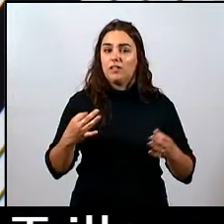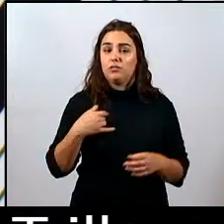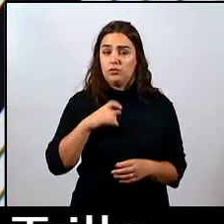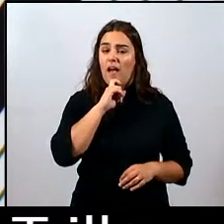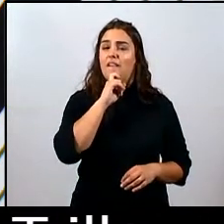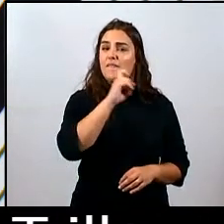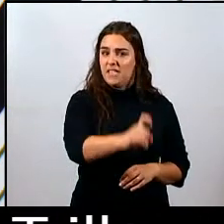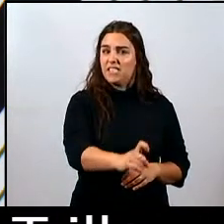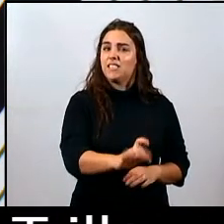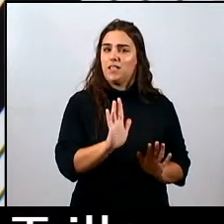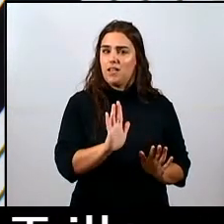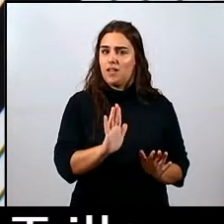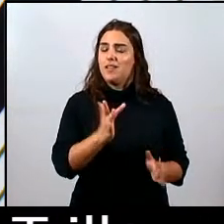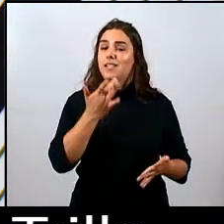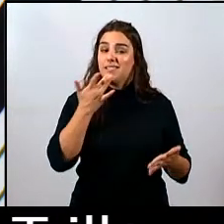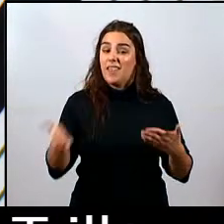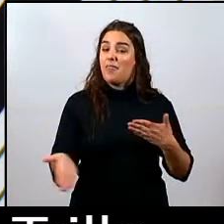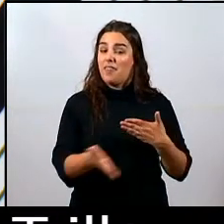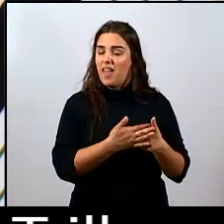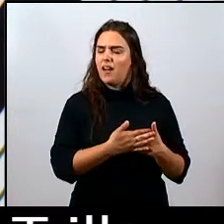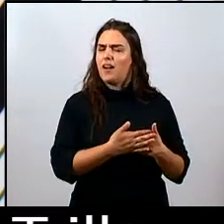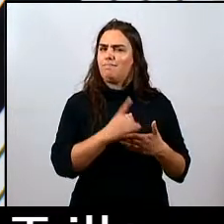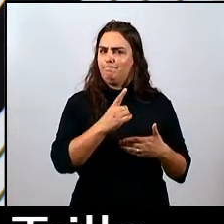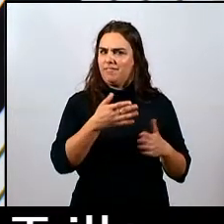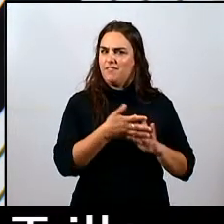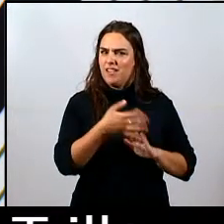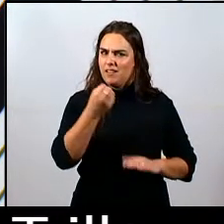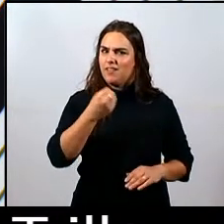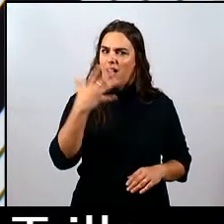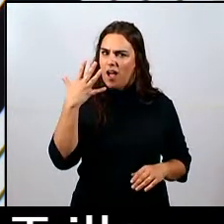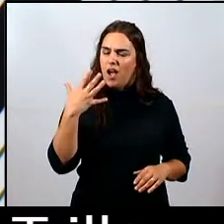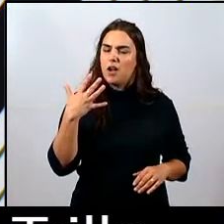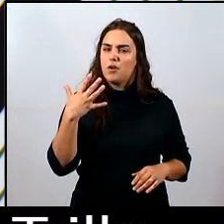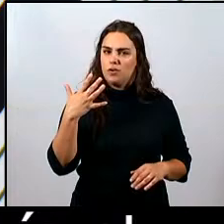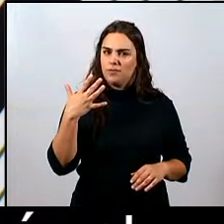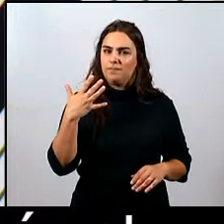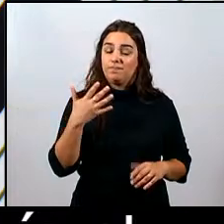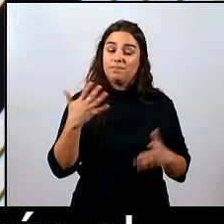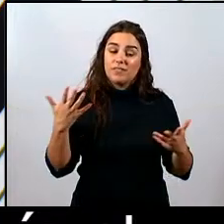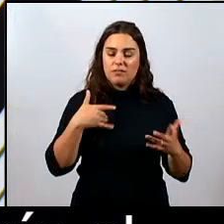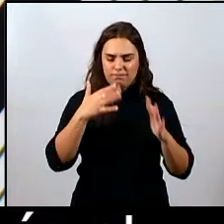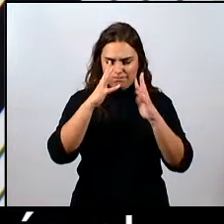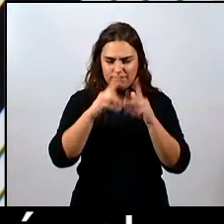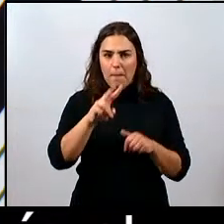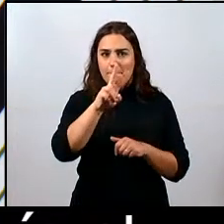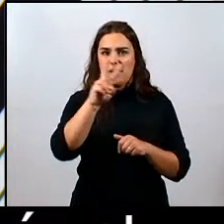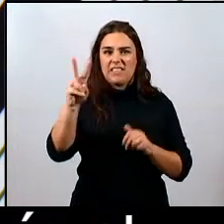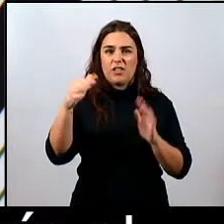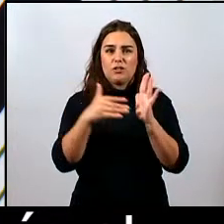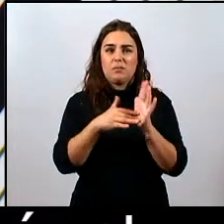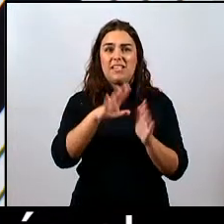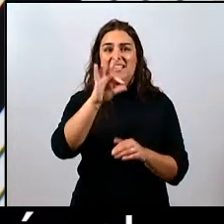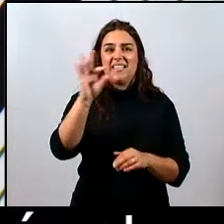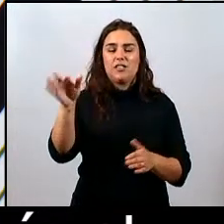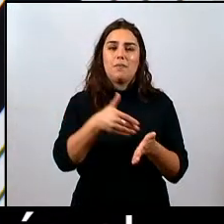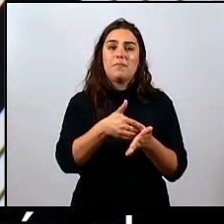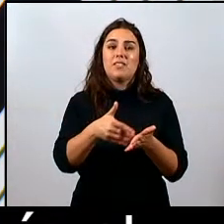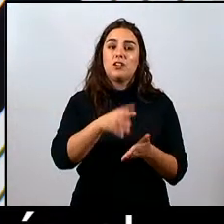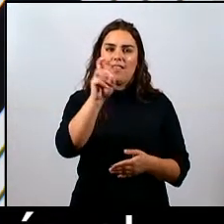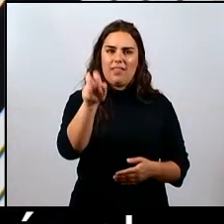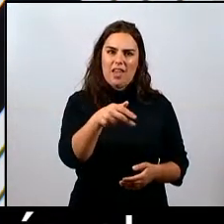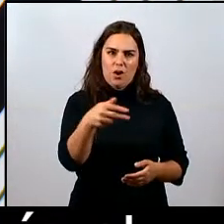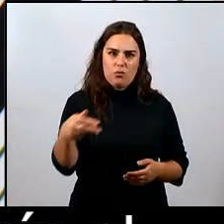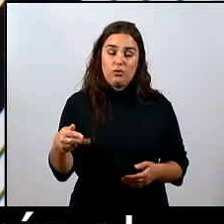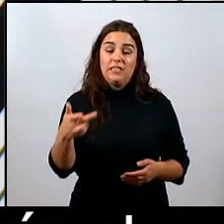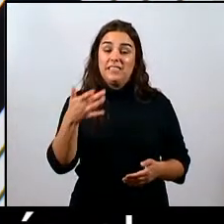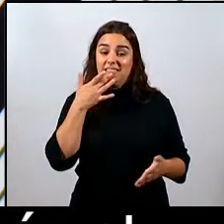del coste que supondría este cierre, que está estimado en 22.500 millones de euros. Ese cierre en